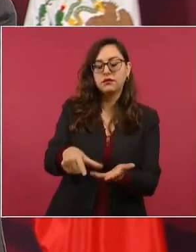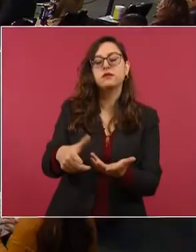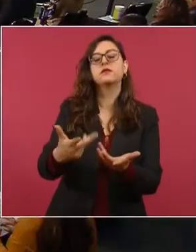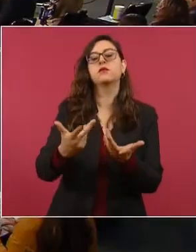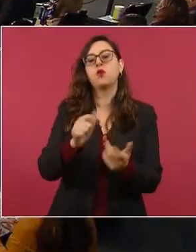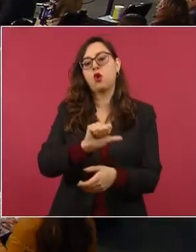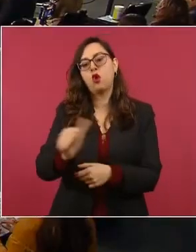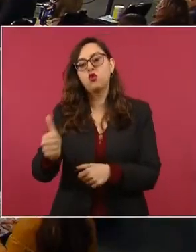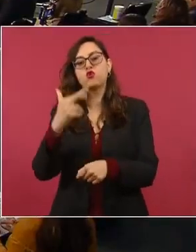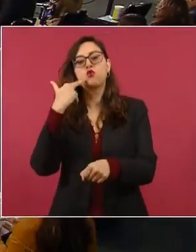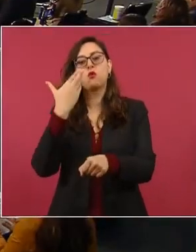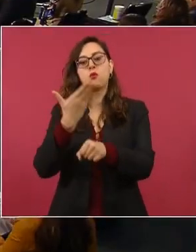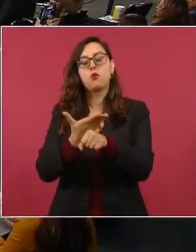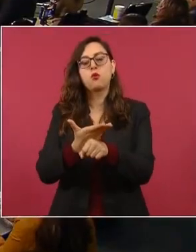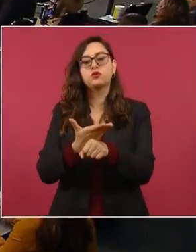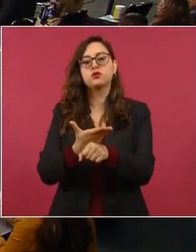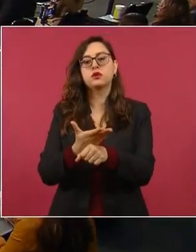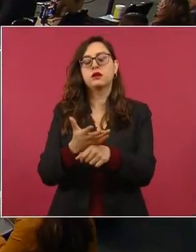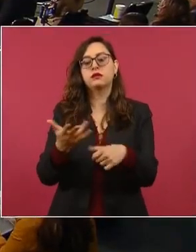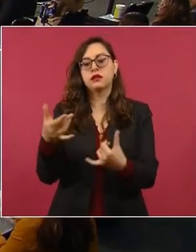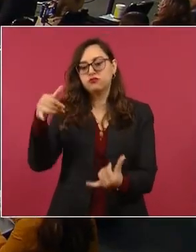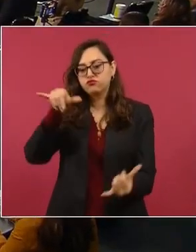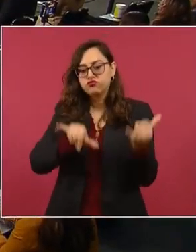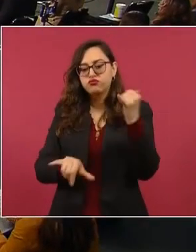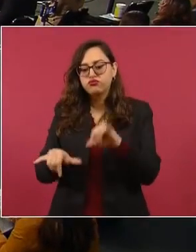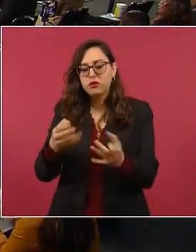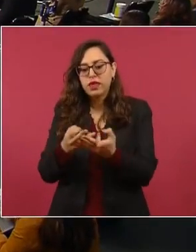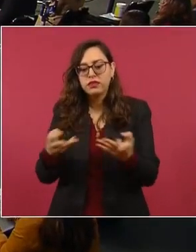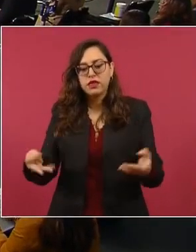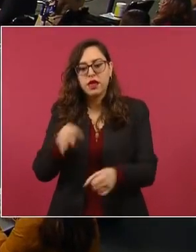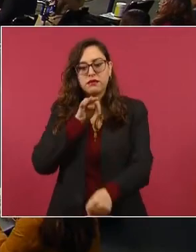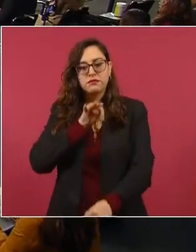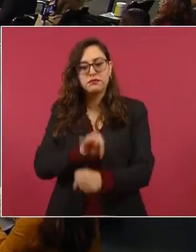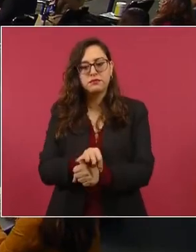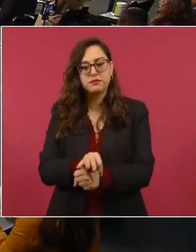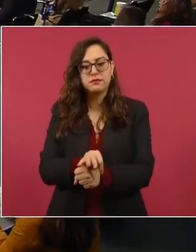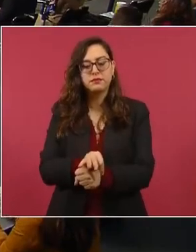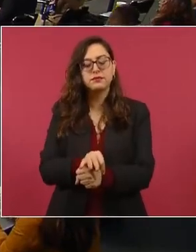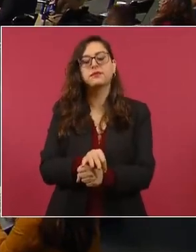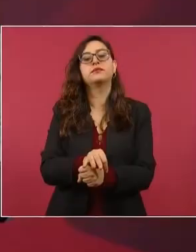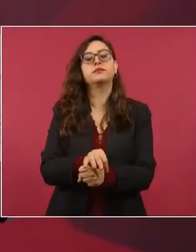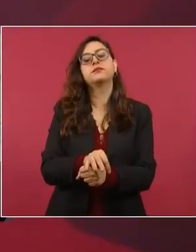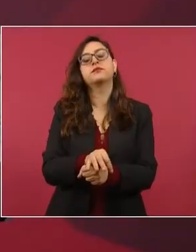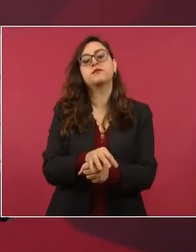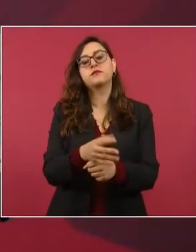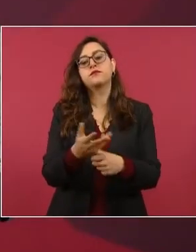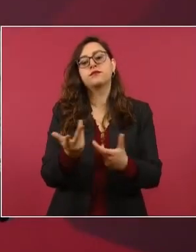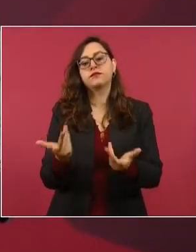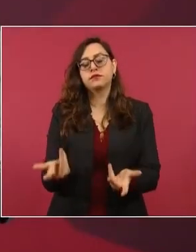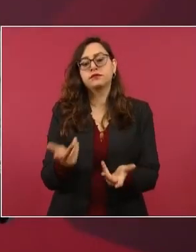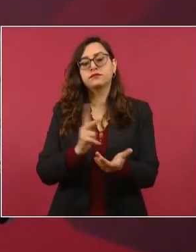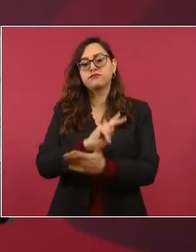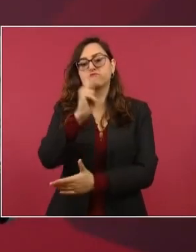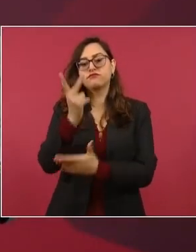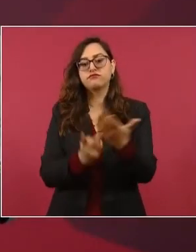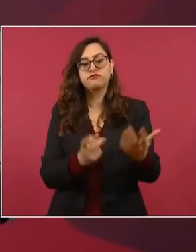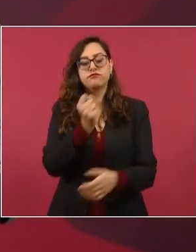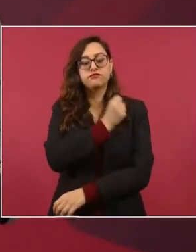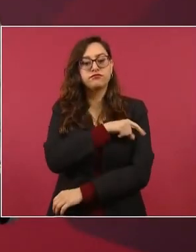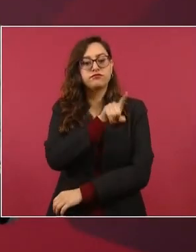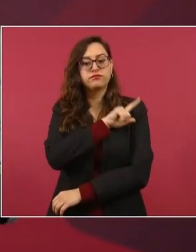responsables de la entrega de los fertilizantes, los que están en los programas de